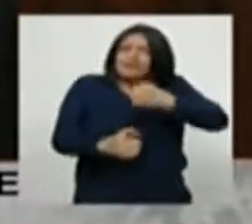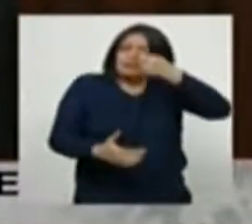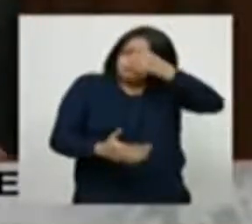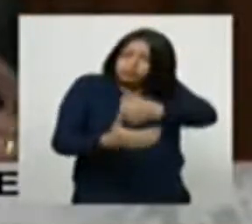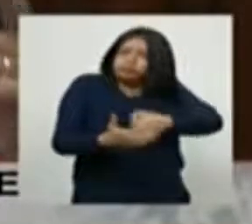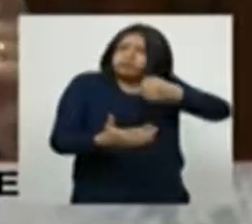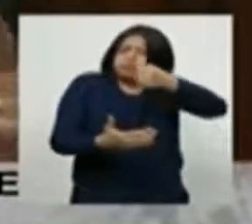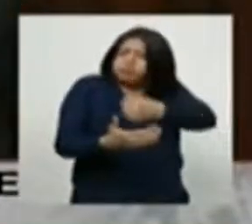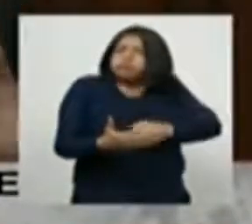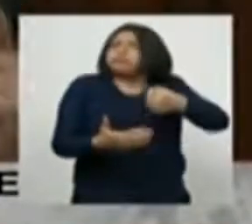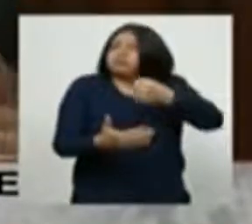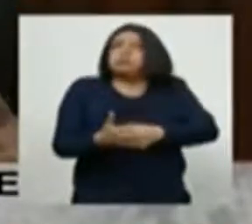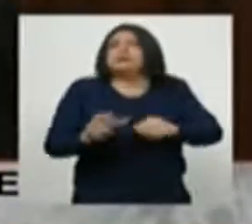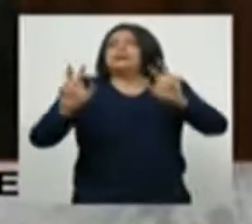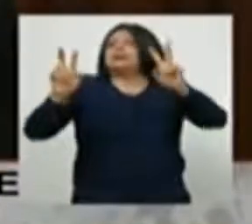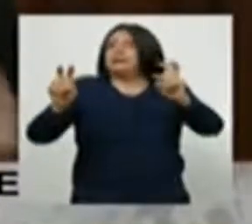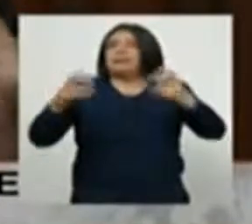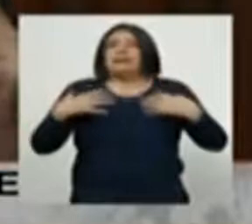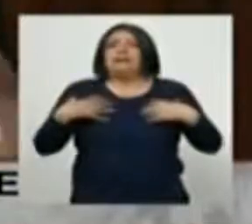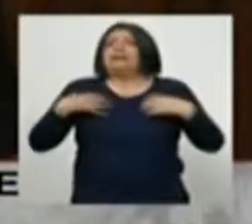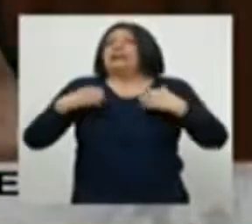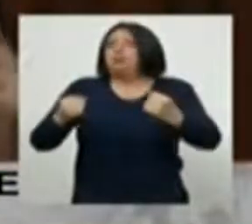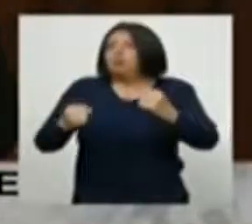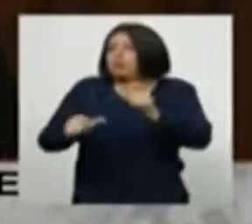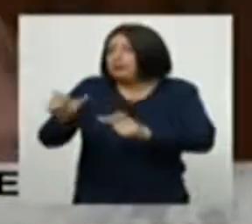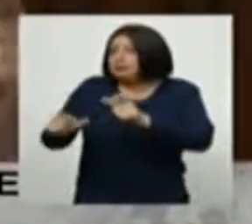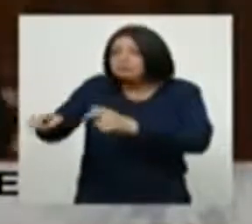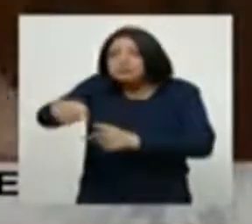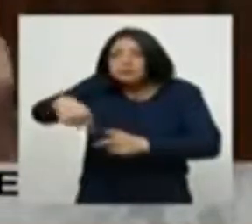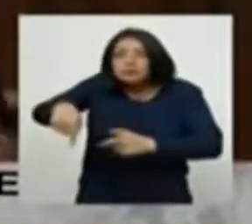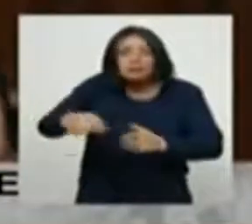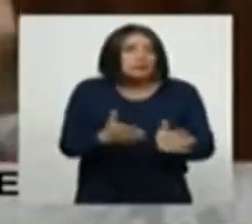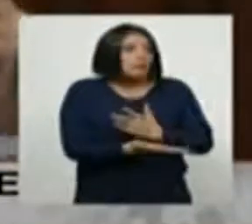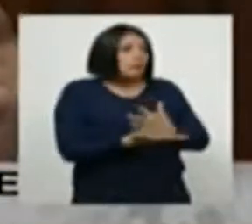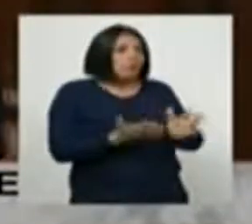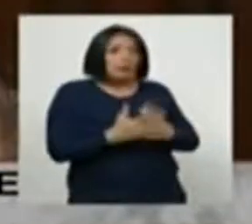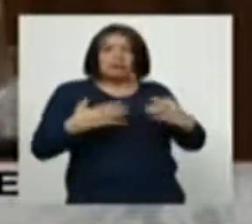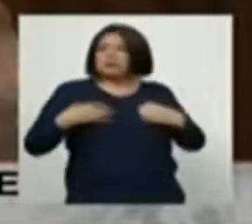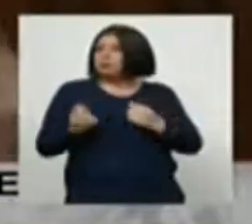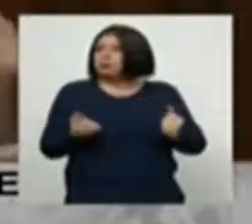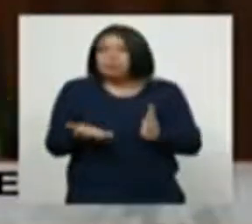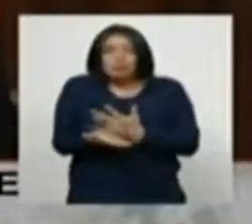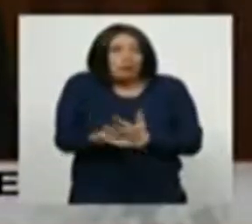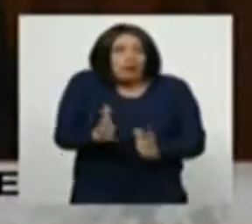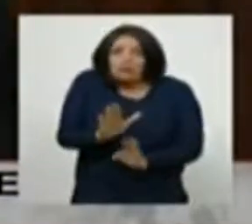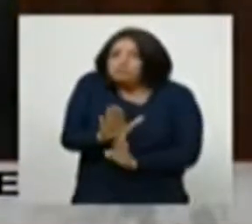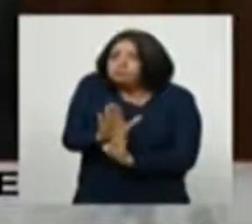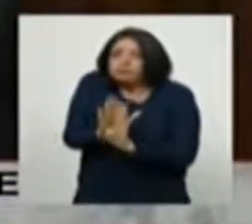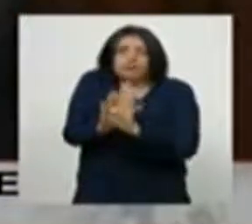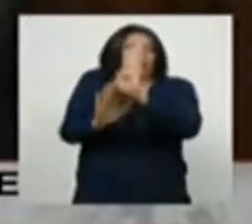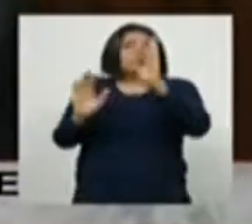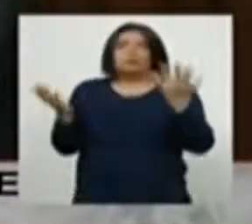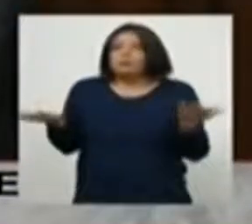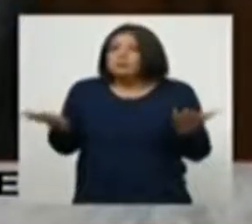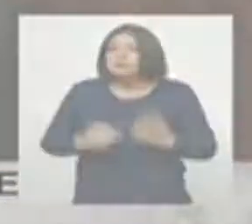intensamente en salud pública, porque sin salud no hay desarrollo posible.